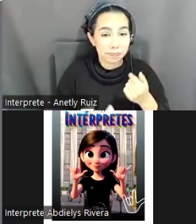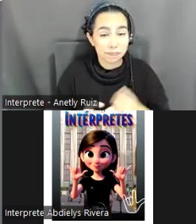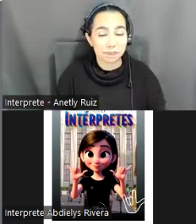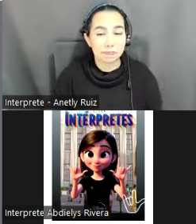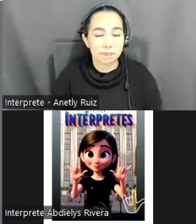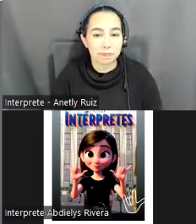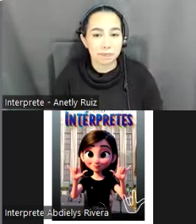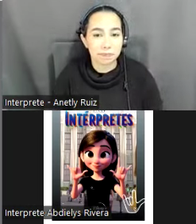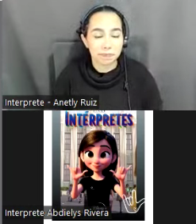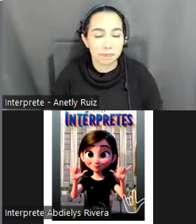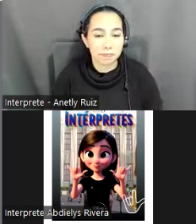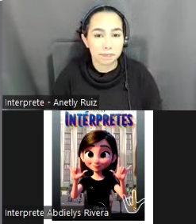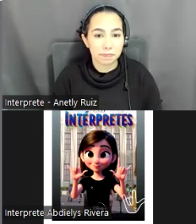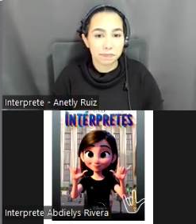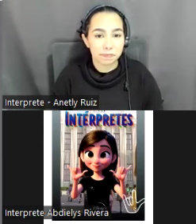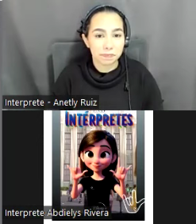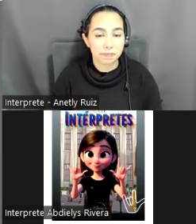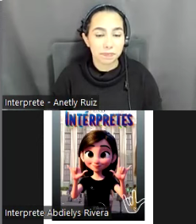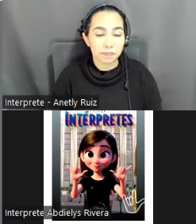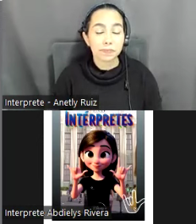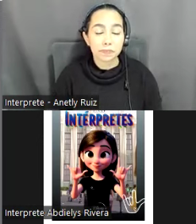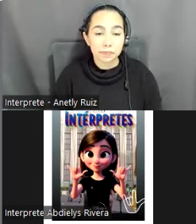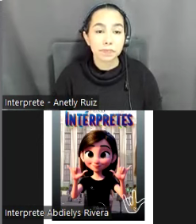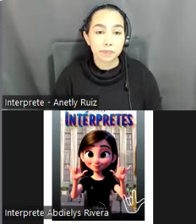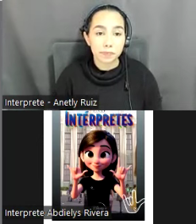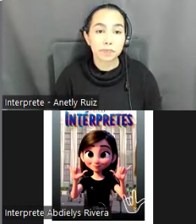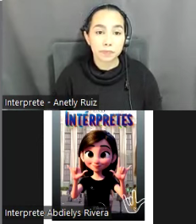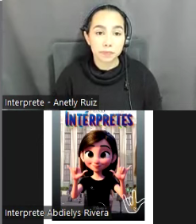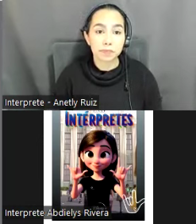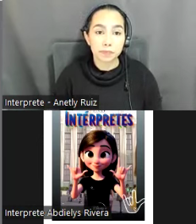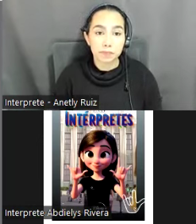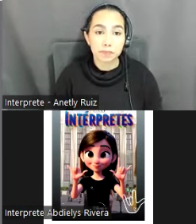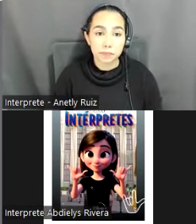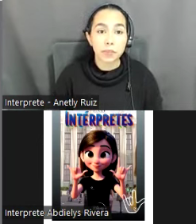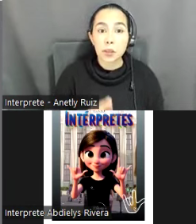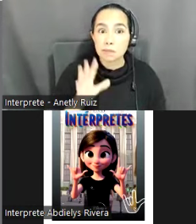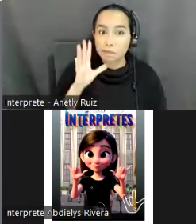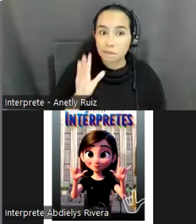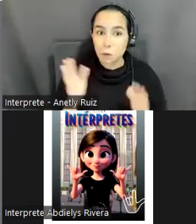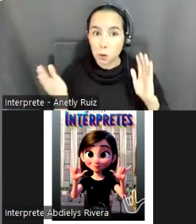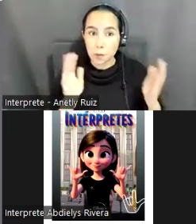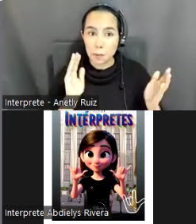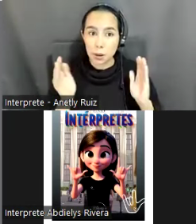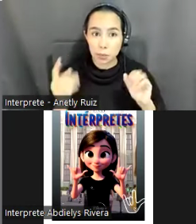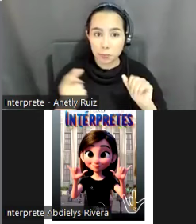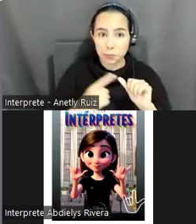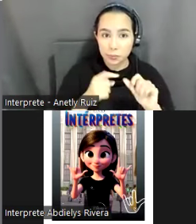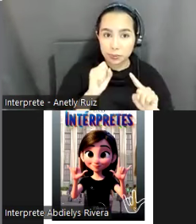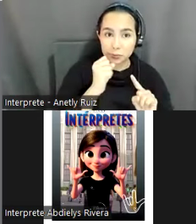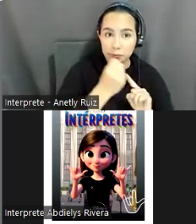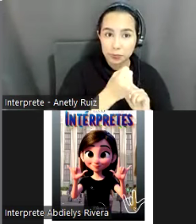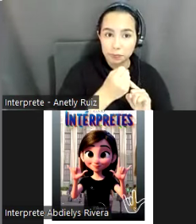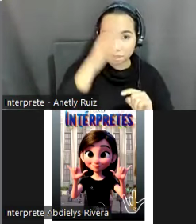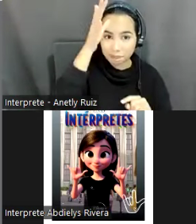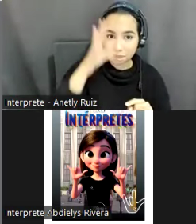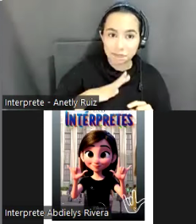En este aspecto. La diferencia de la fémina es que la fémina tiene apoyo familiar y se han encargado,